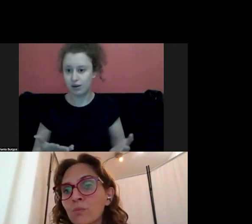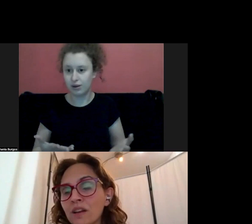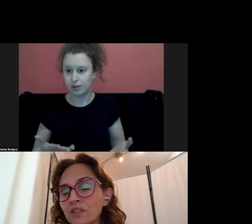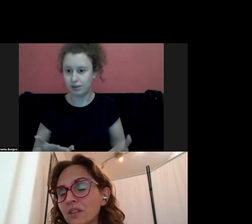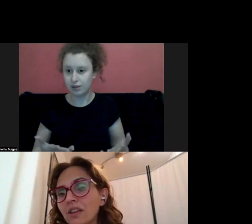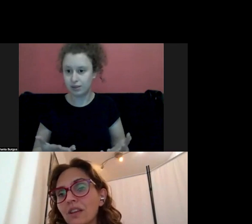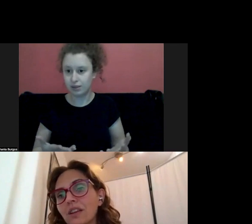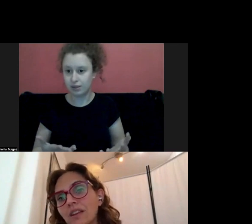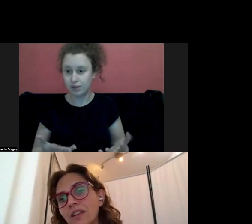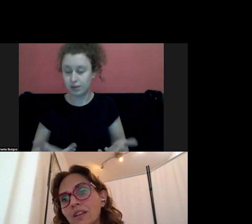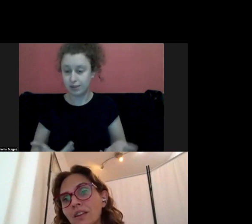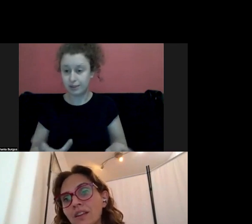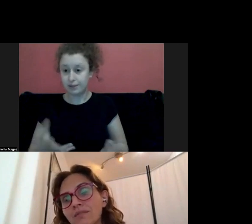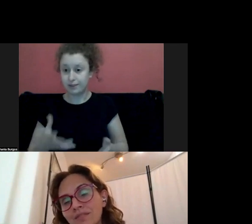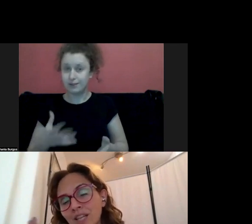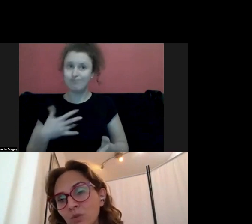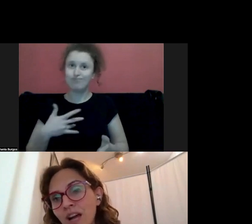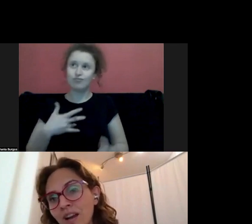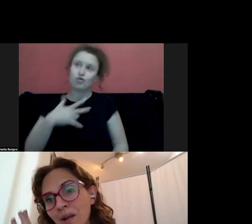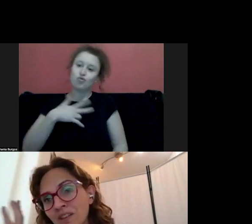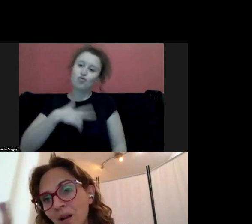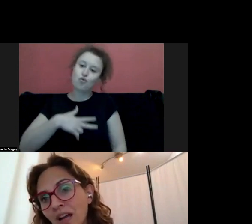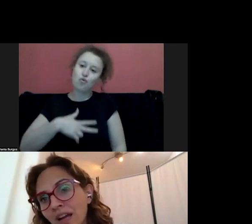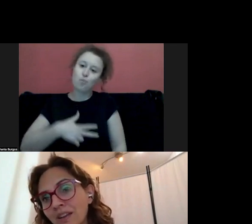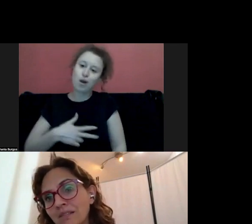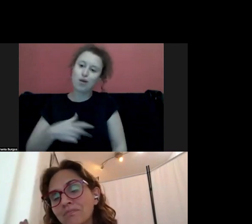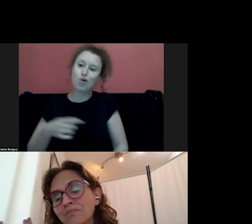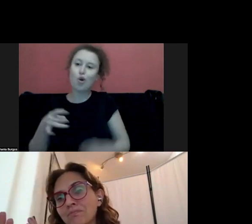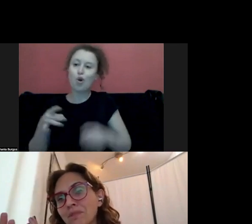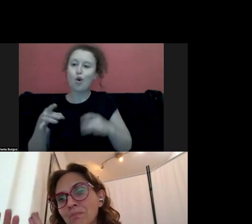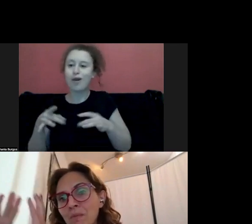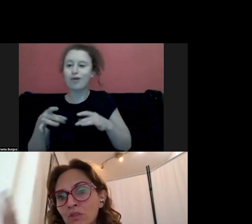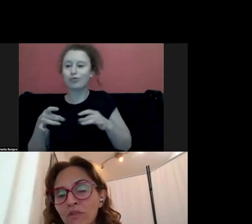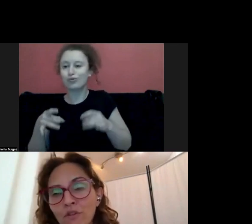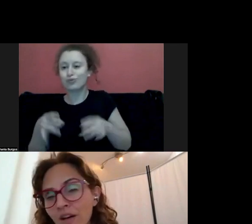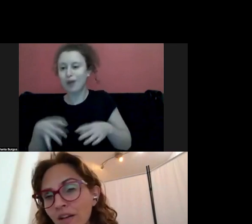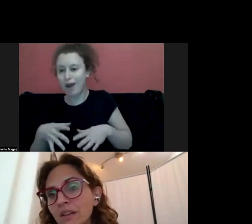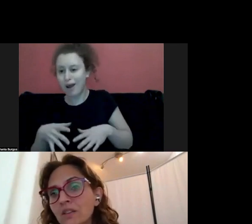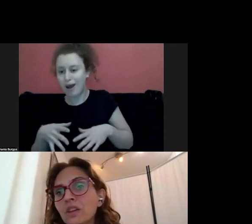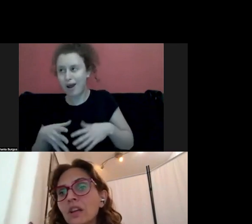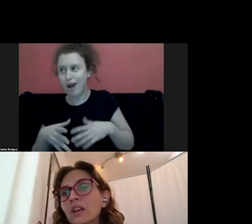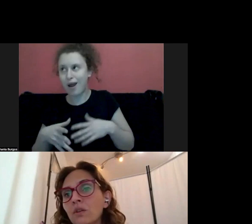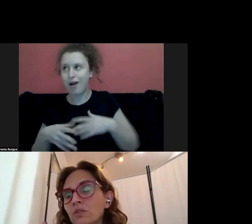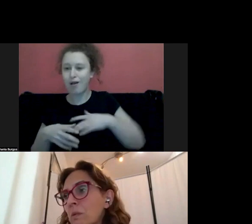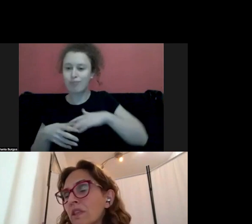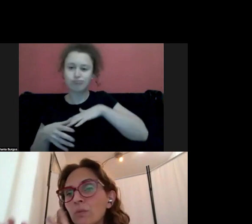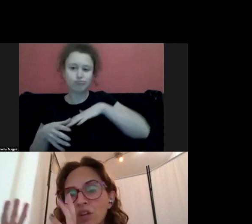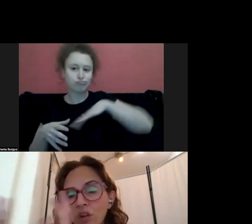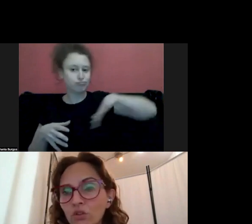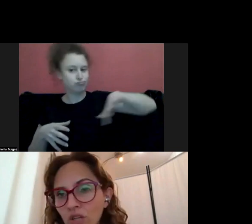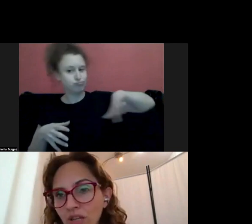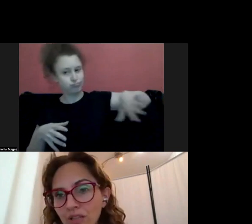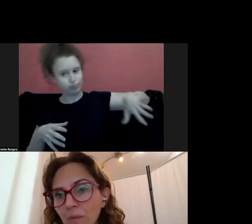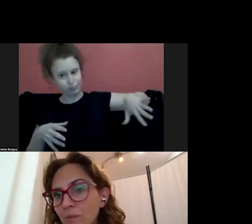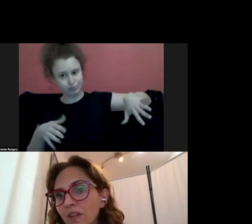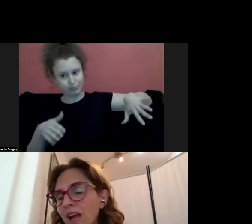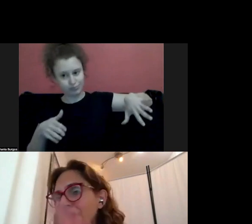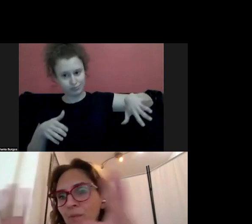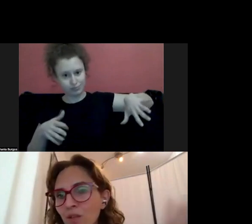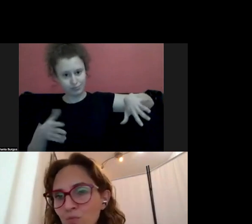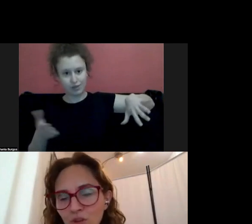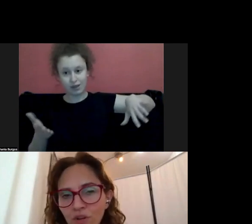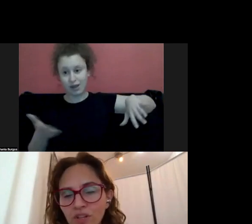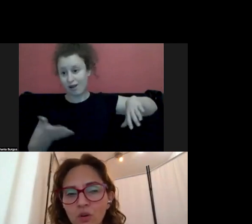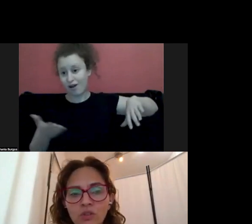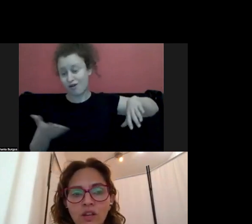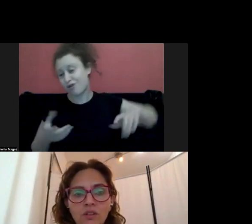nuestro lado más natural, más salvaje. Vivimos en ciudades, nos desplazamos en coches, han